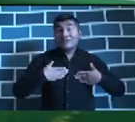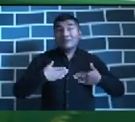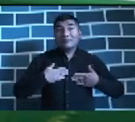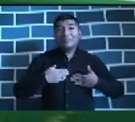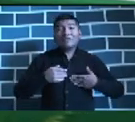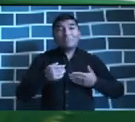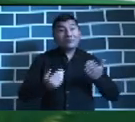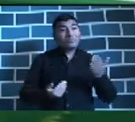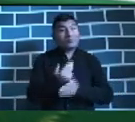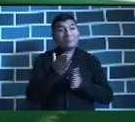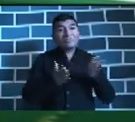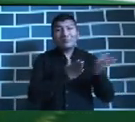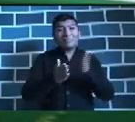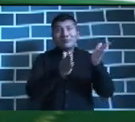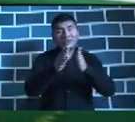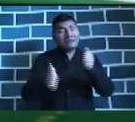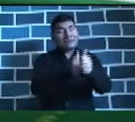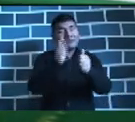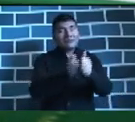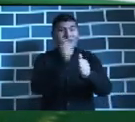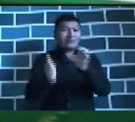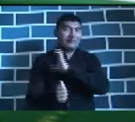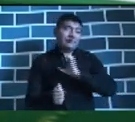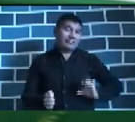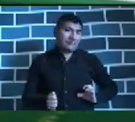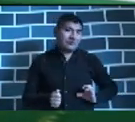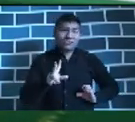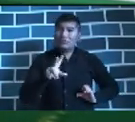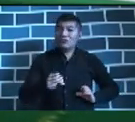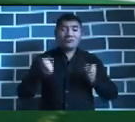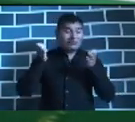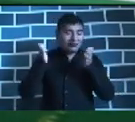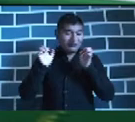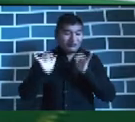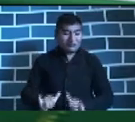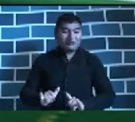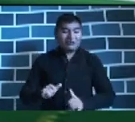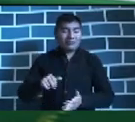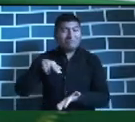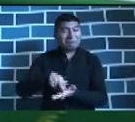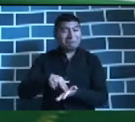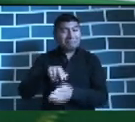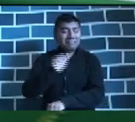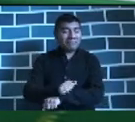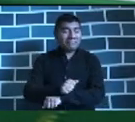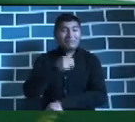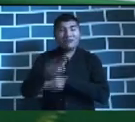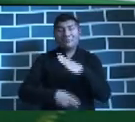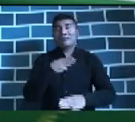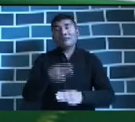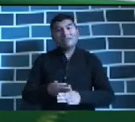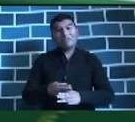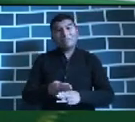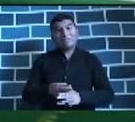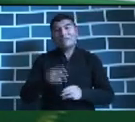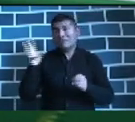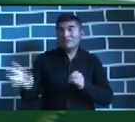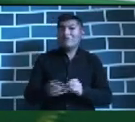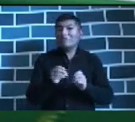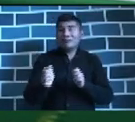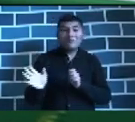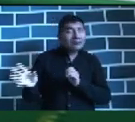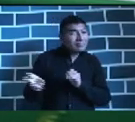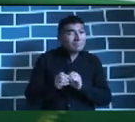del seguimiento de cristo no nos quedemos sin más esclavos de este mundo vayamos mucho más